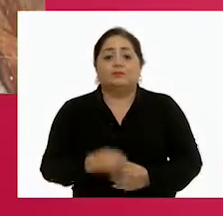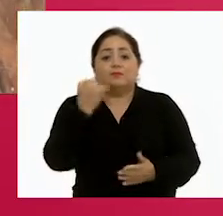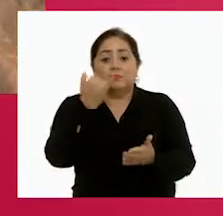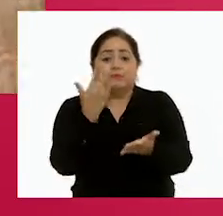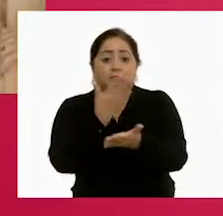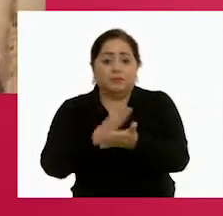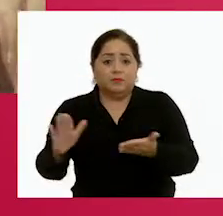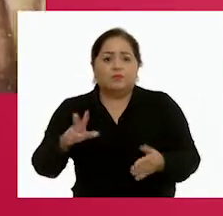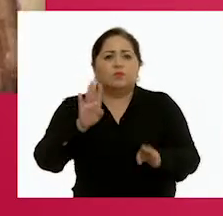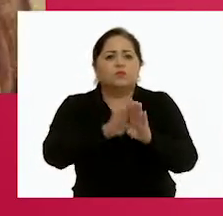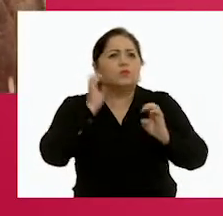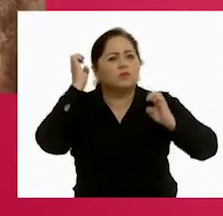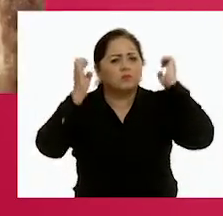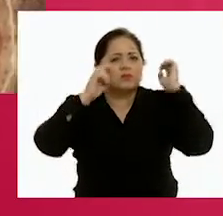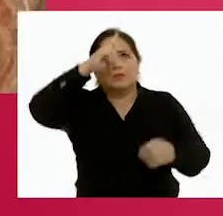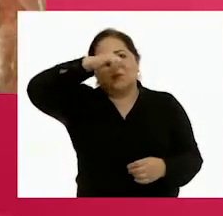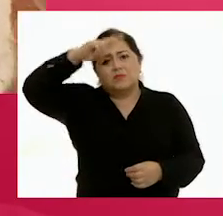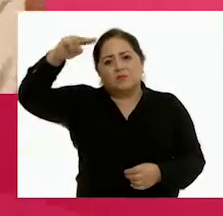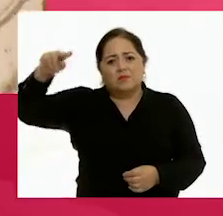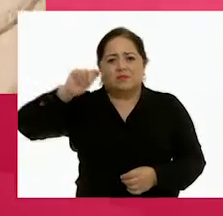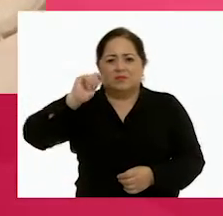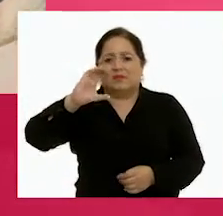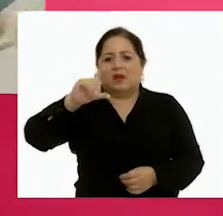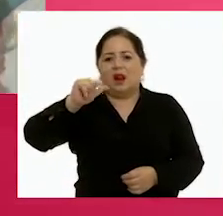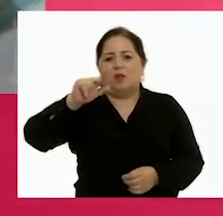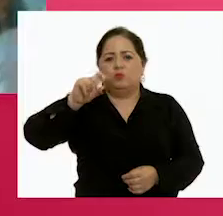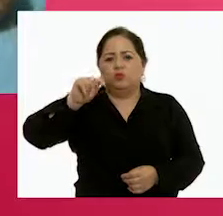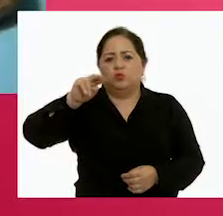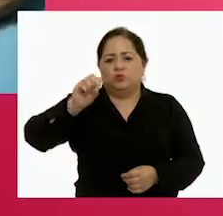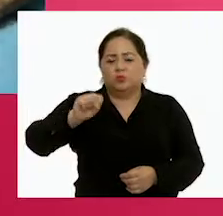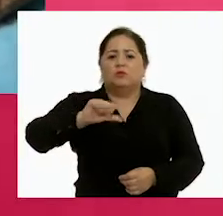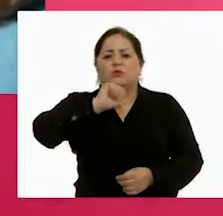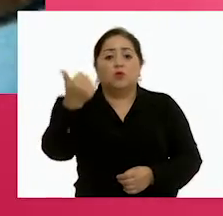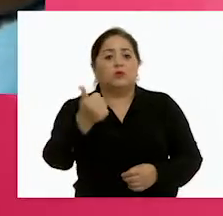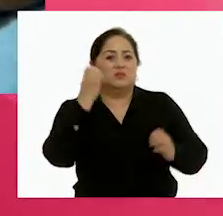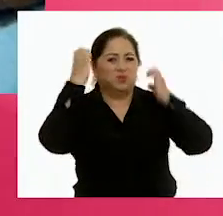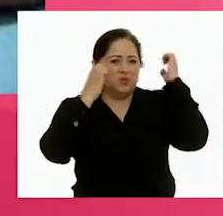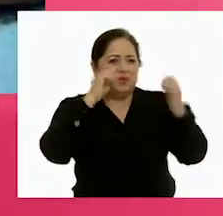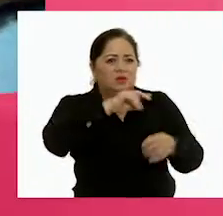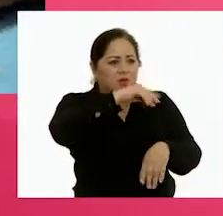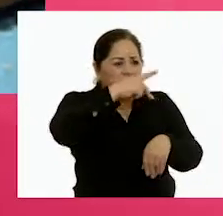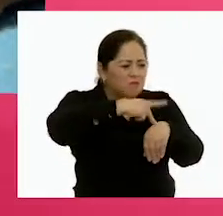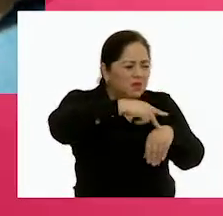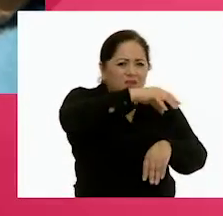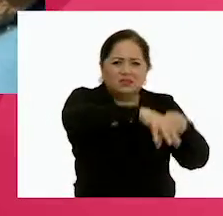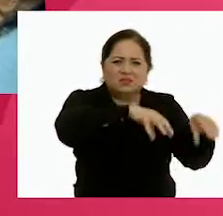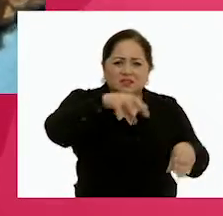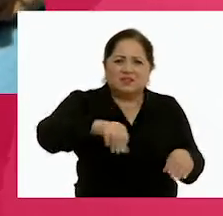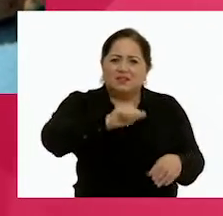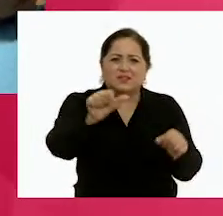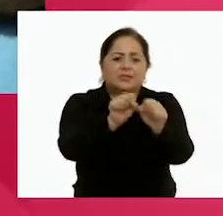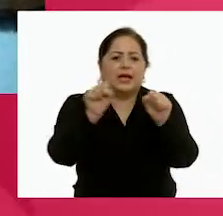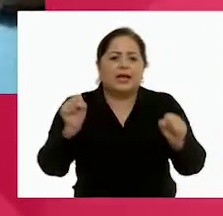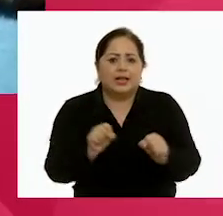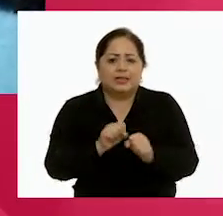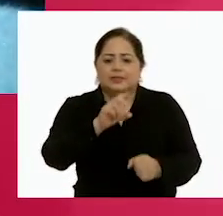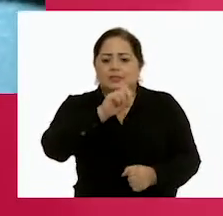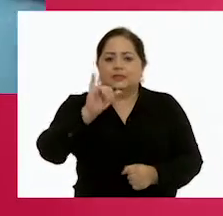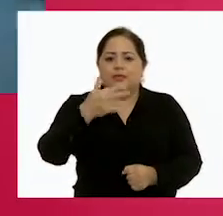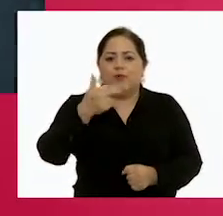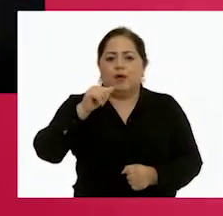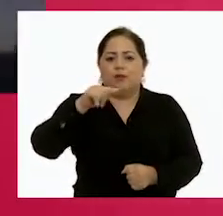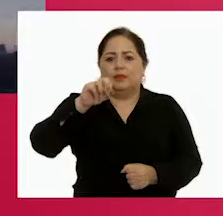Además, una exposición de la pintura de los claustros agustinos y una exposición de piezas arqueológicas en la sala